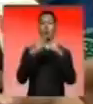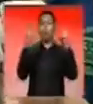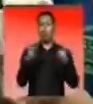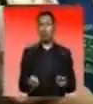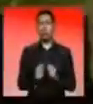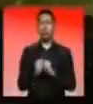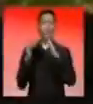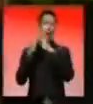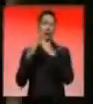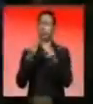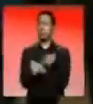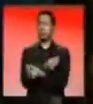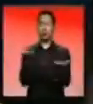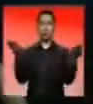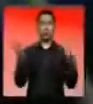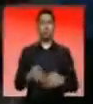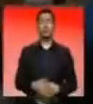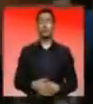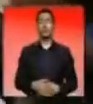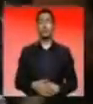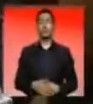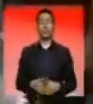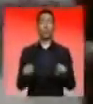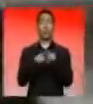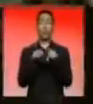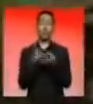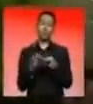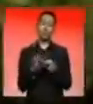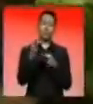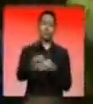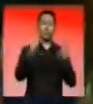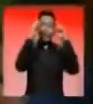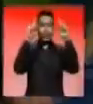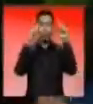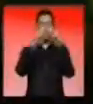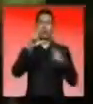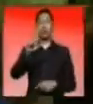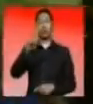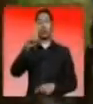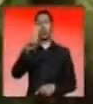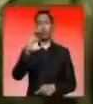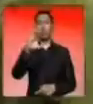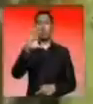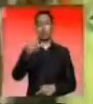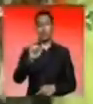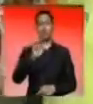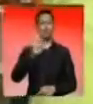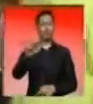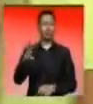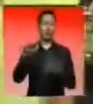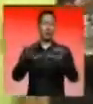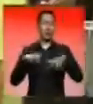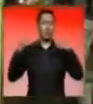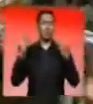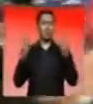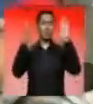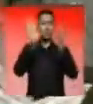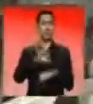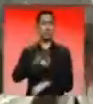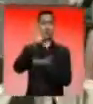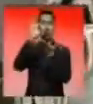Casa para Todos. El mismo mensaje llevó a Santa Lucía en un encuentro con agricultores y representantes de organizaciones